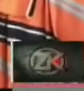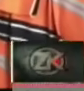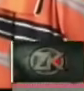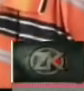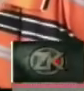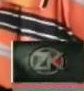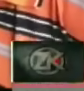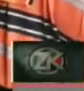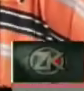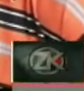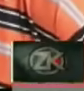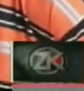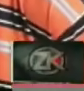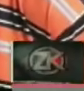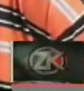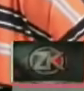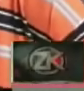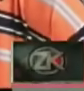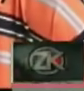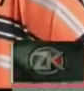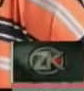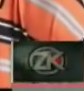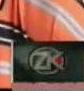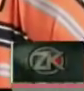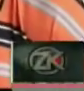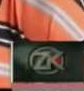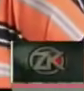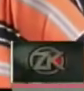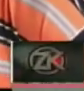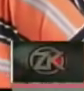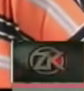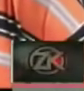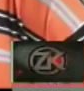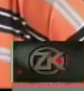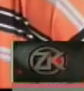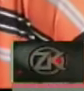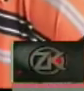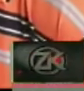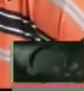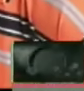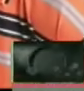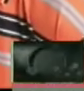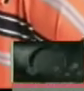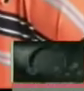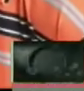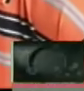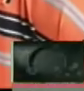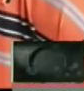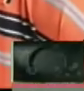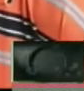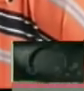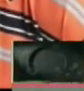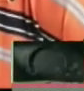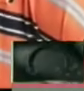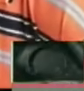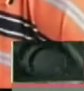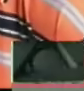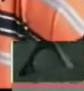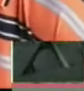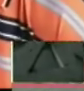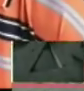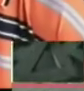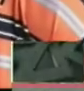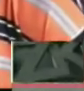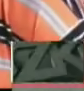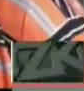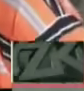yo como boxeador no hice muchas peleas. Hice 27 combates. A raíz que quise ser profesional, no pude, porque un